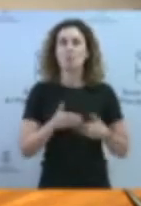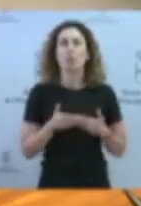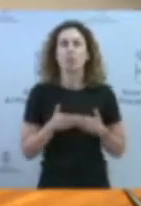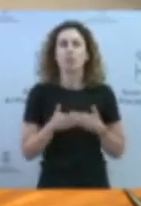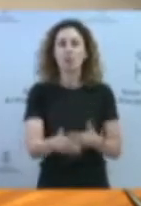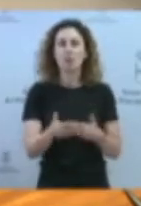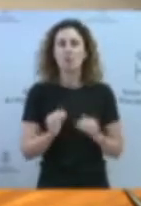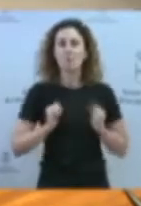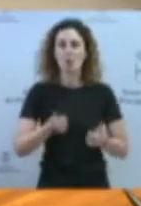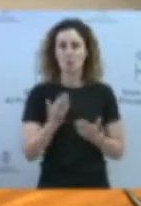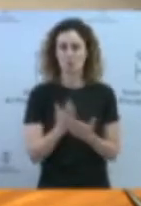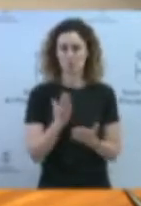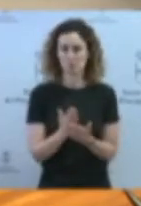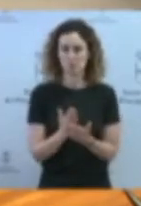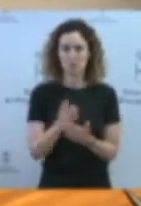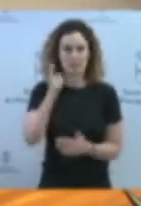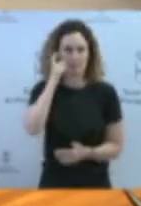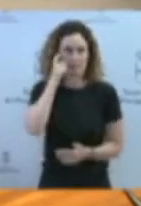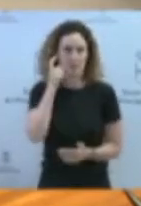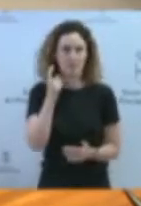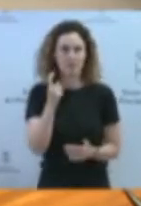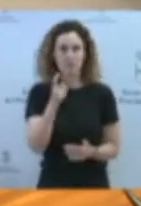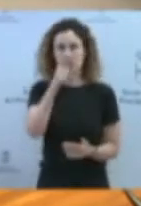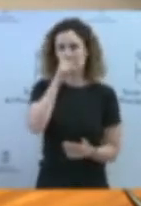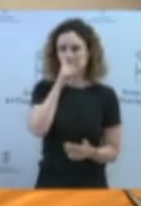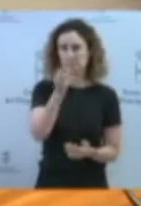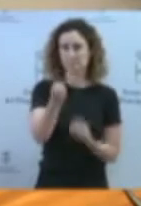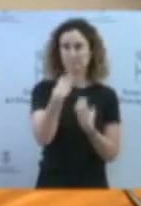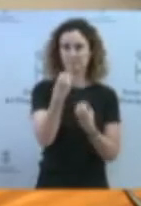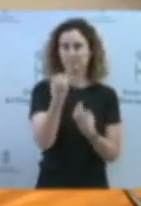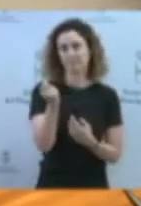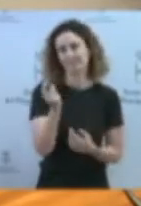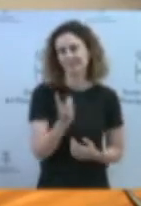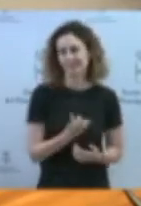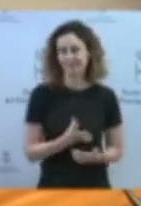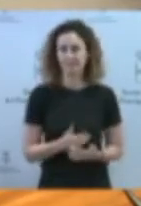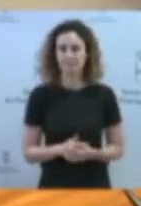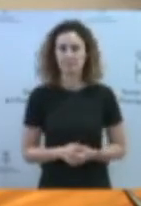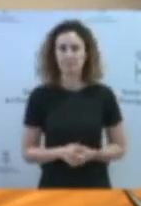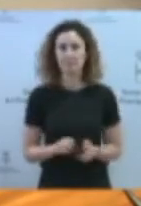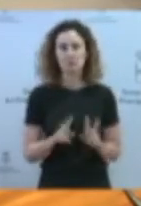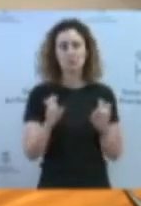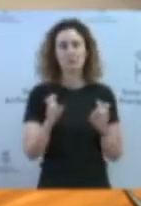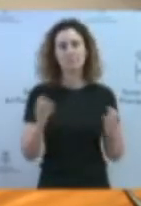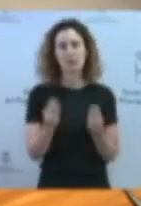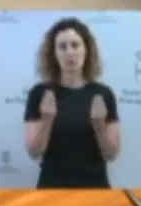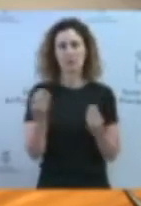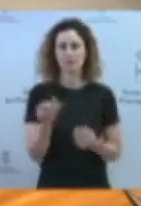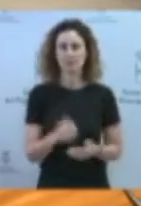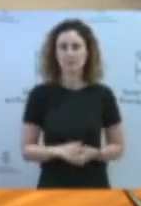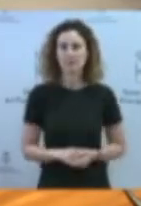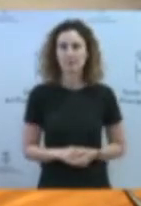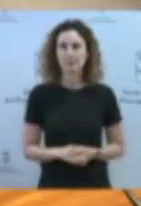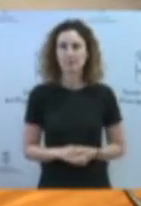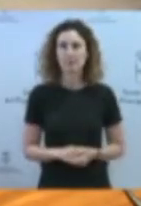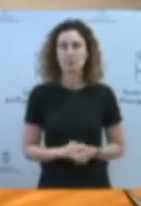han recordado varias veces como una cuestión a mejorar. Esto ya no pasará, supongo que el curso que viene, y por